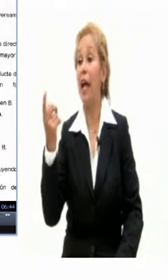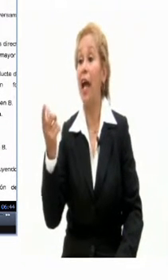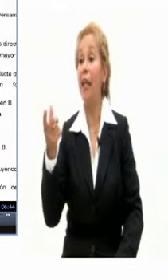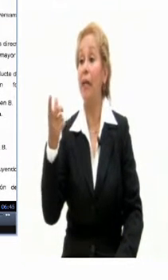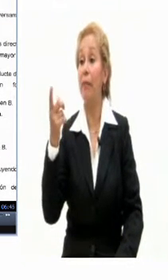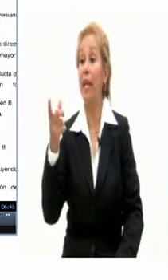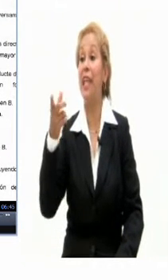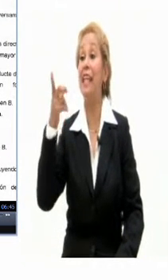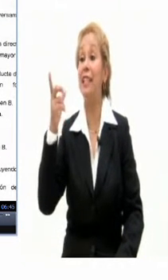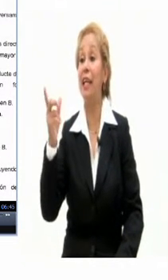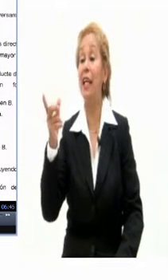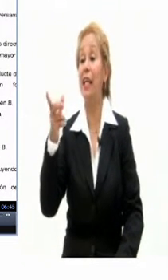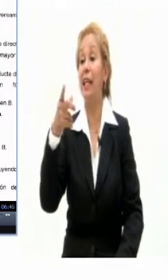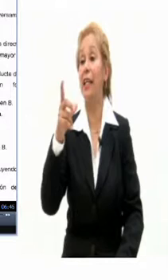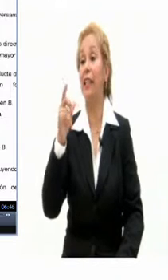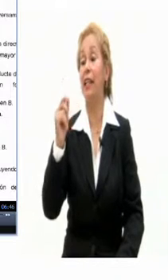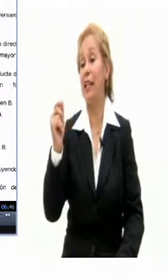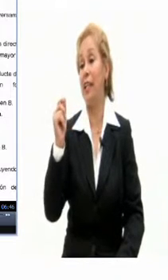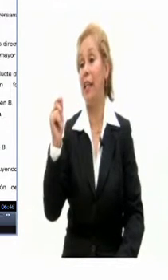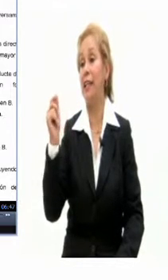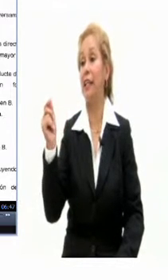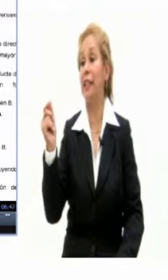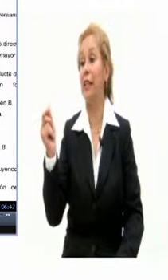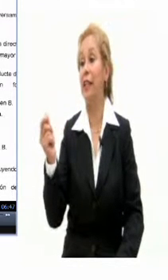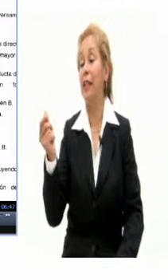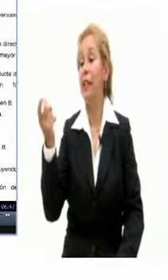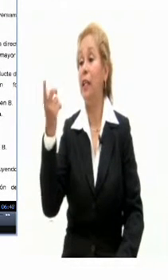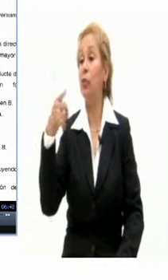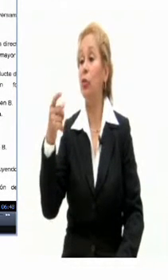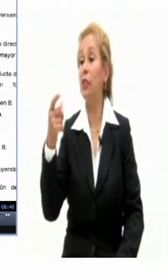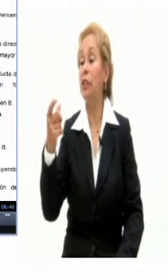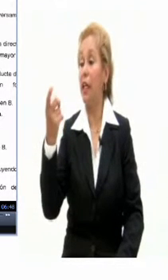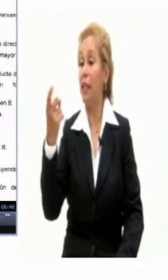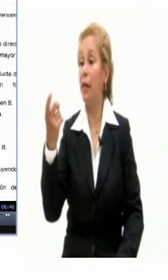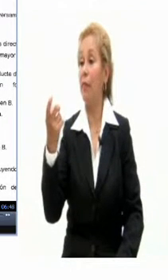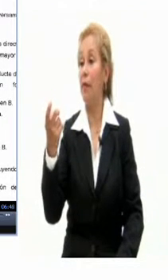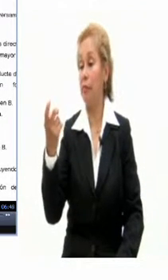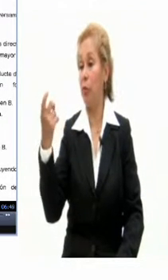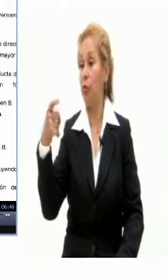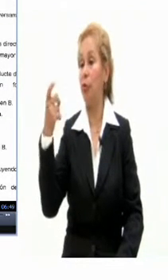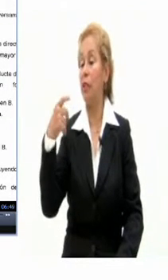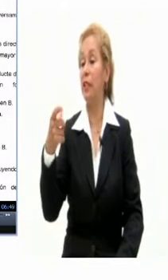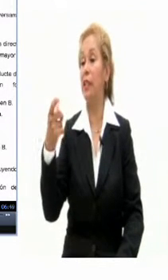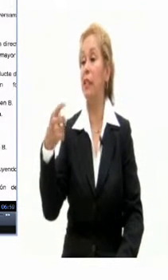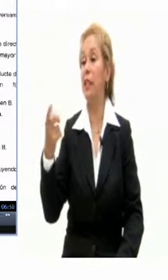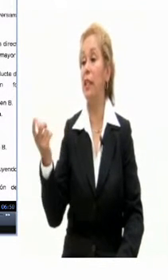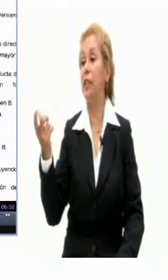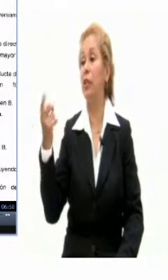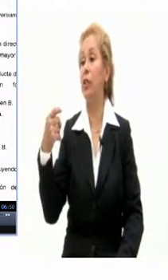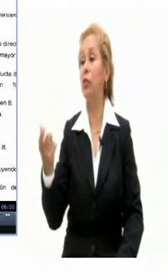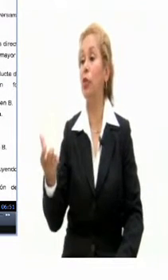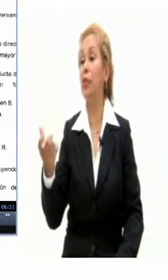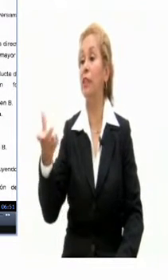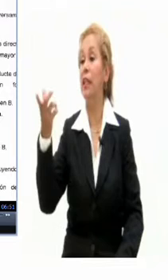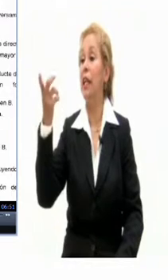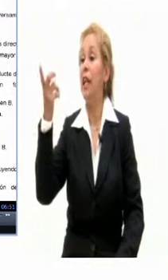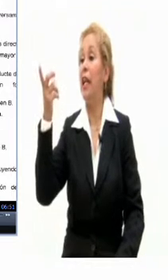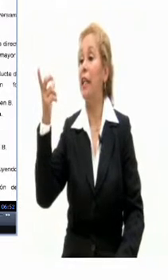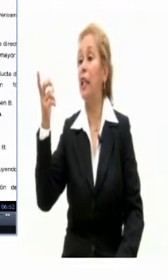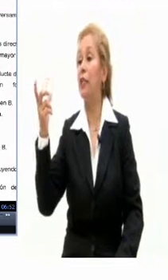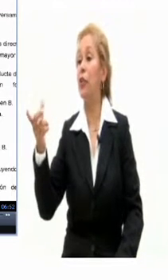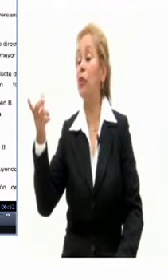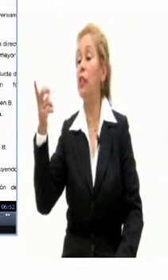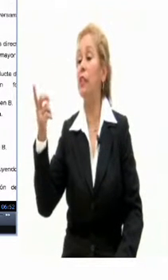existe entre A, B y C en esta realidad Z? Entonces, aquí también podemos hacer las siguientes